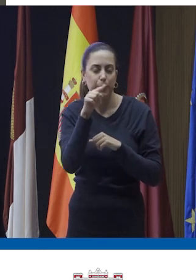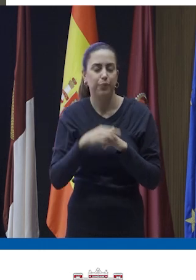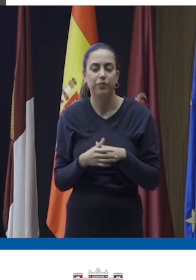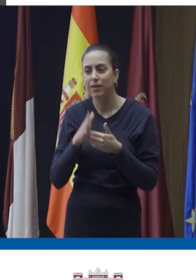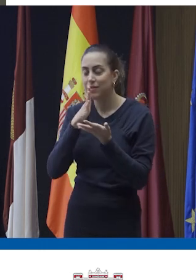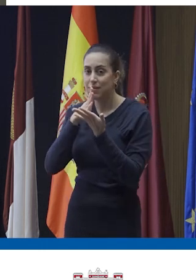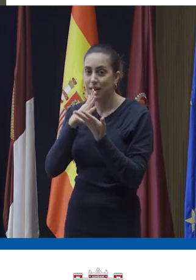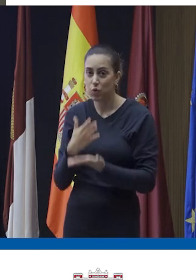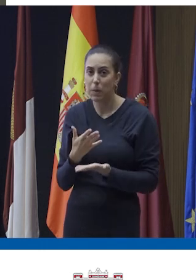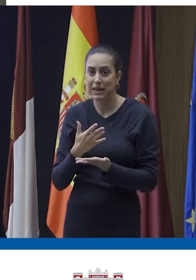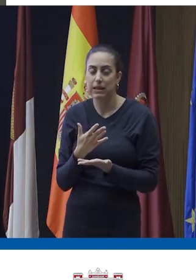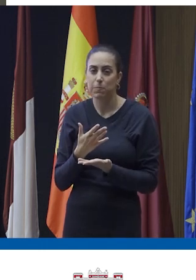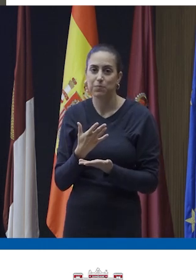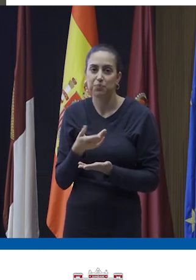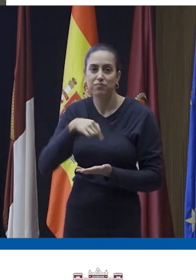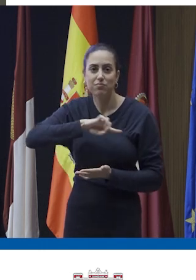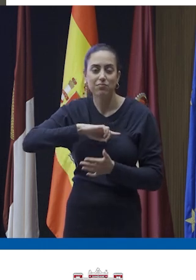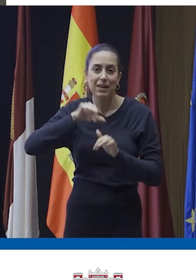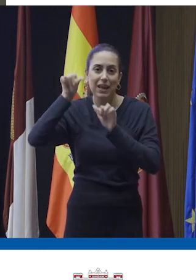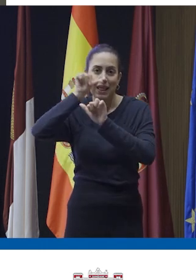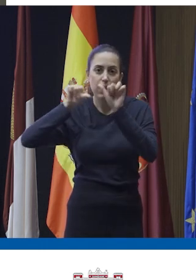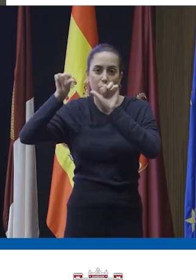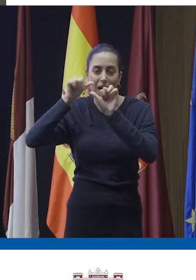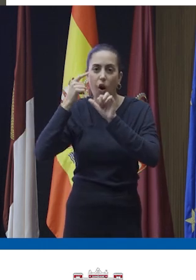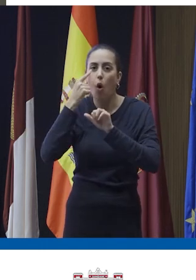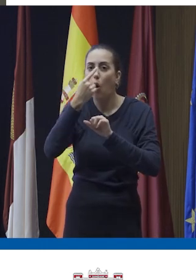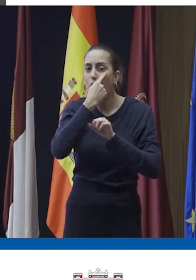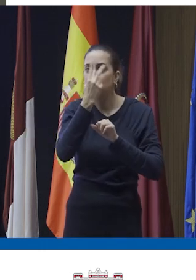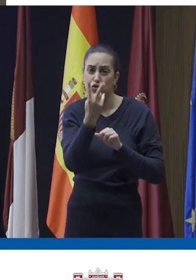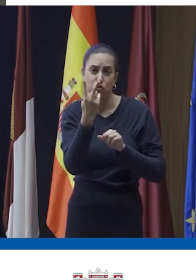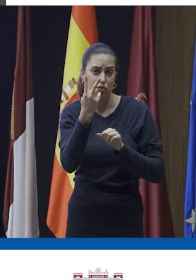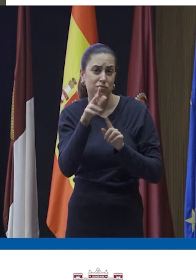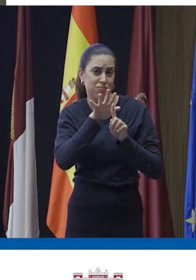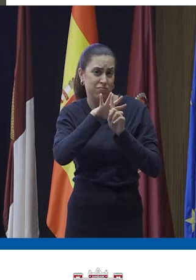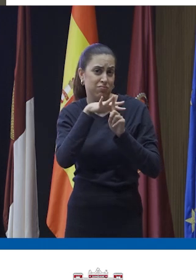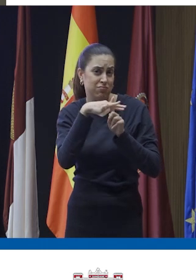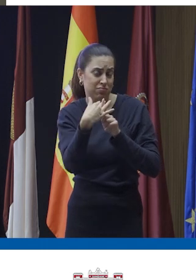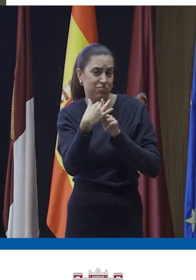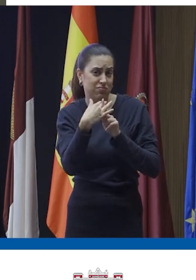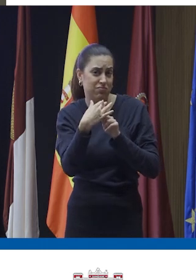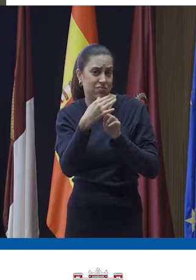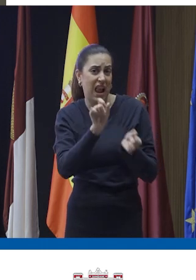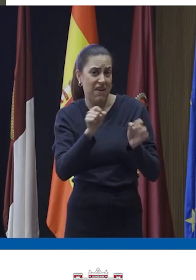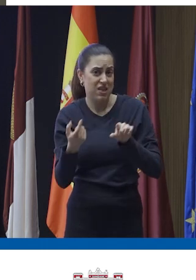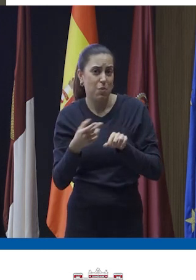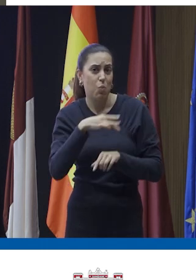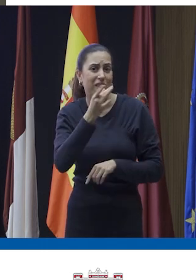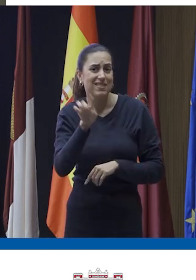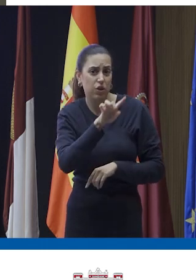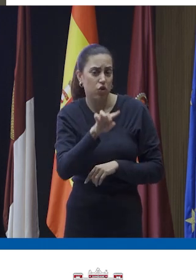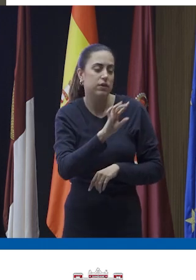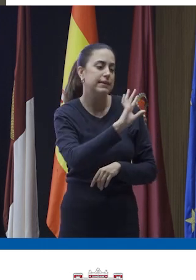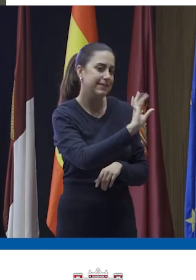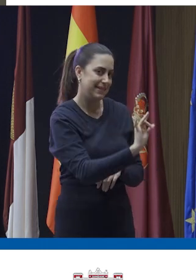Actualmente se puede realizar una cirugía de los dos ojos en el mismo acto quirúrgico. Sí, pero vamos a poner con